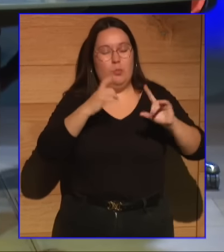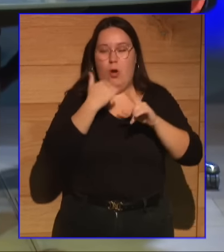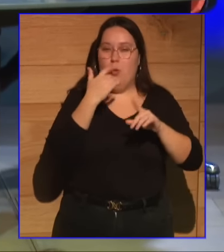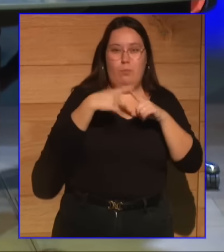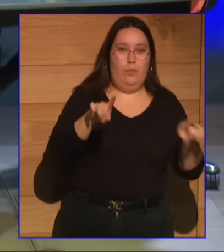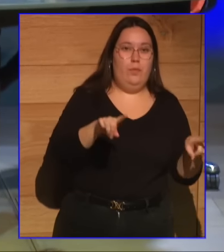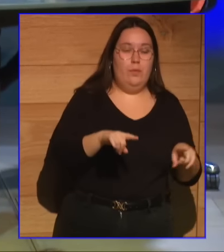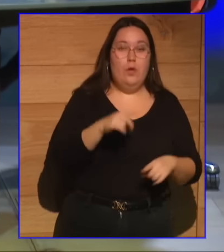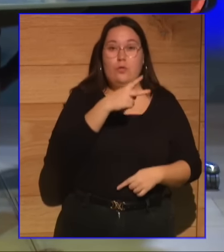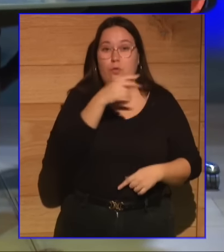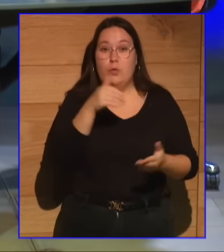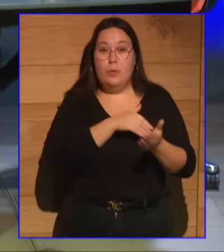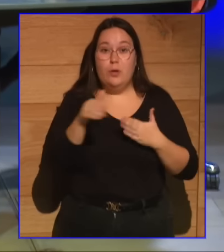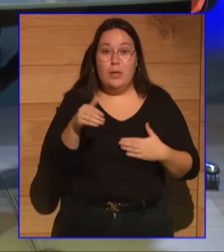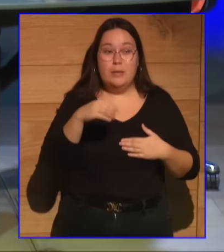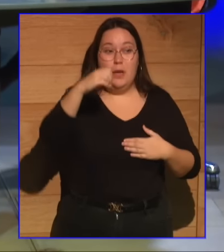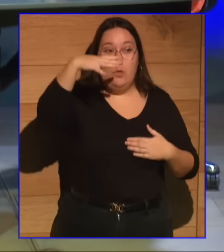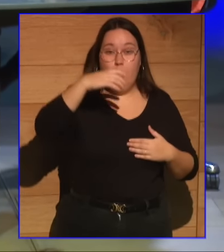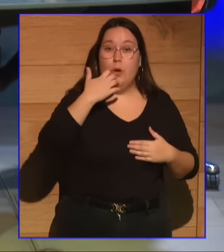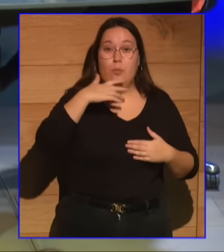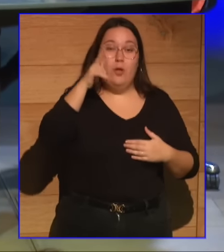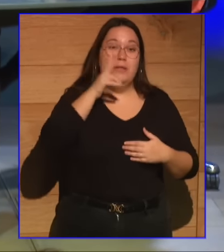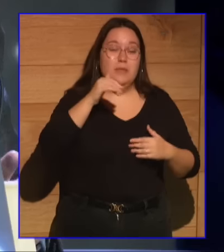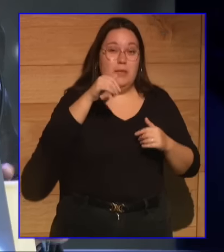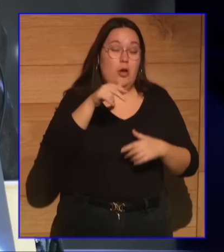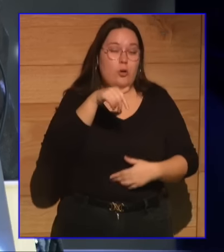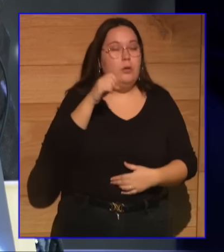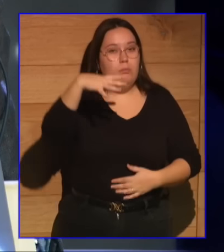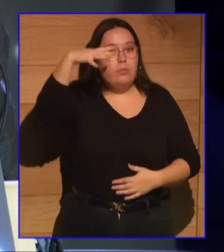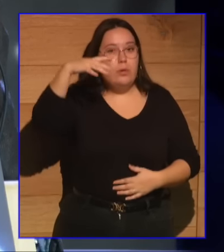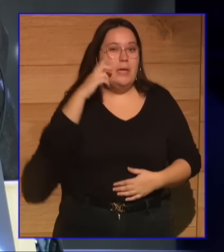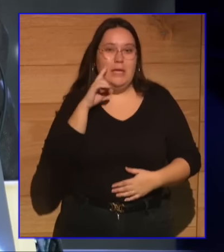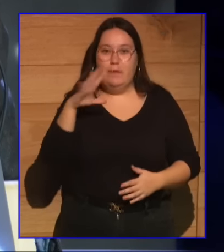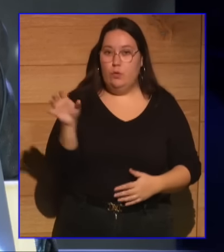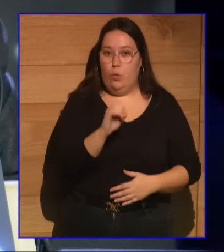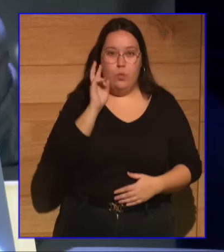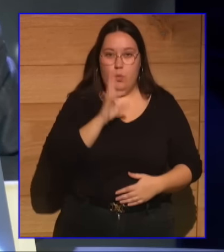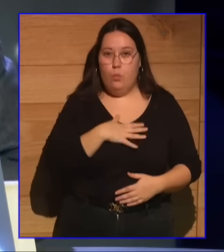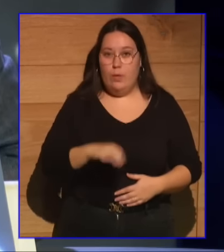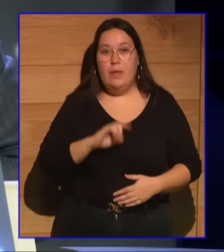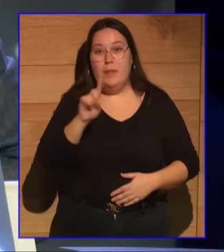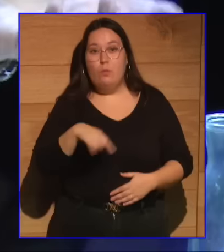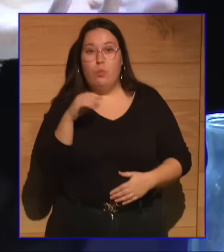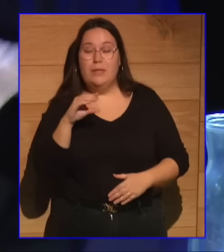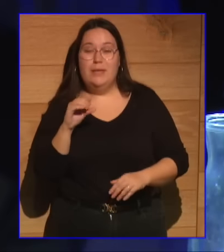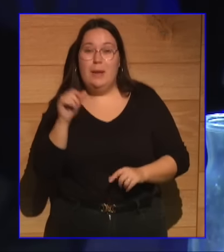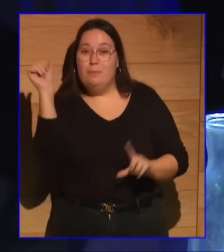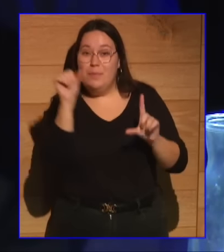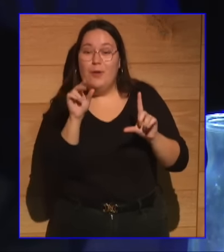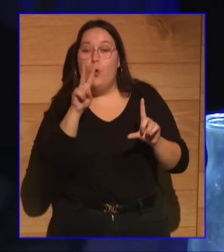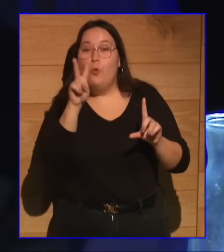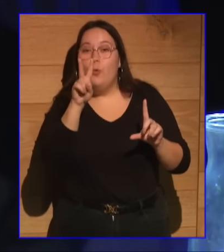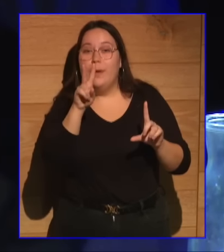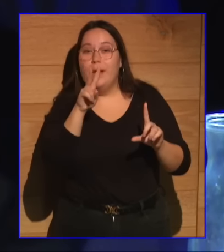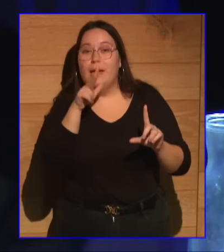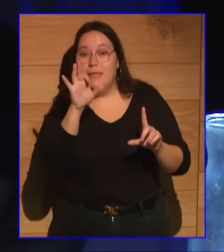En las 200 millones es encendedme la luz del salón y asegurémonos de que se ve todo. Y que luego en VHS se vea en las casas. Que... Sin